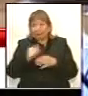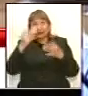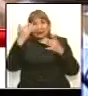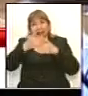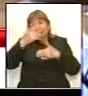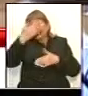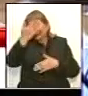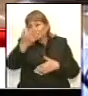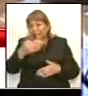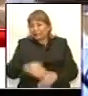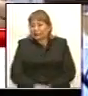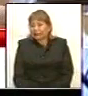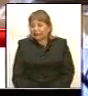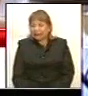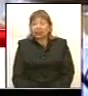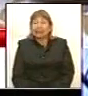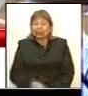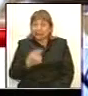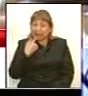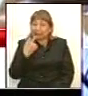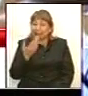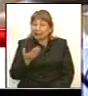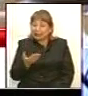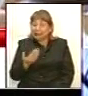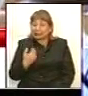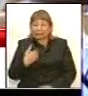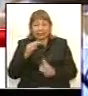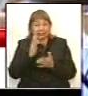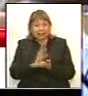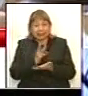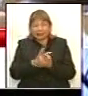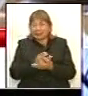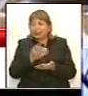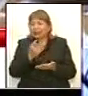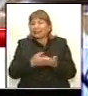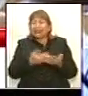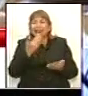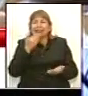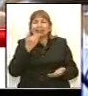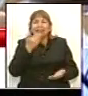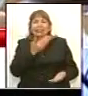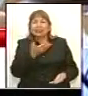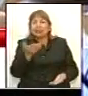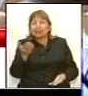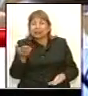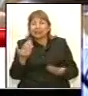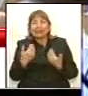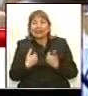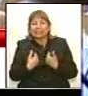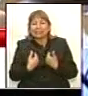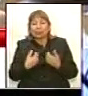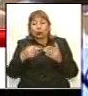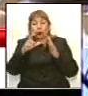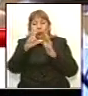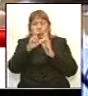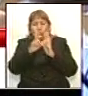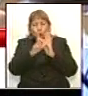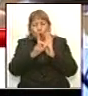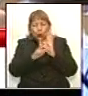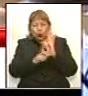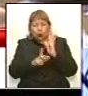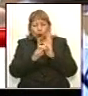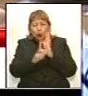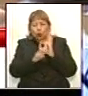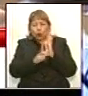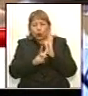por ejemplo? Entonces, esas son las cosas que tenemos que prevenir. ¿Quién, ustedes ya tienen, por ejemplo, una relación de